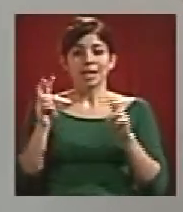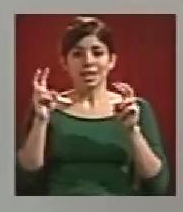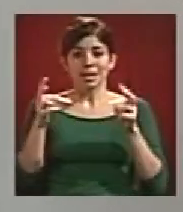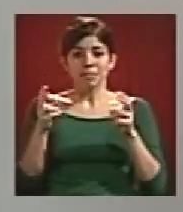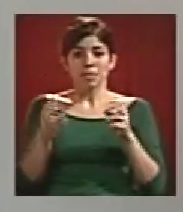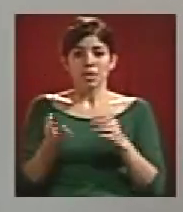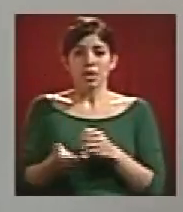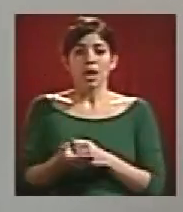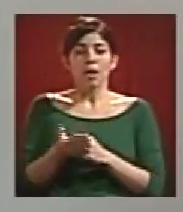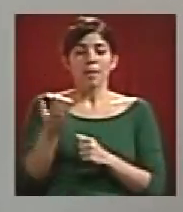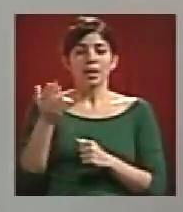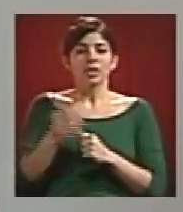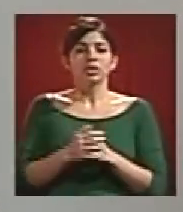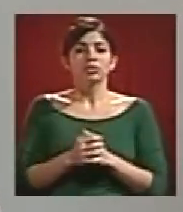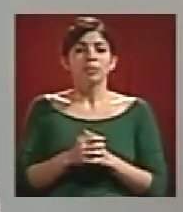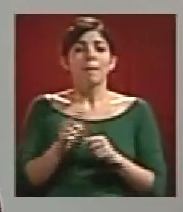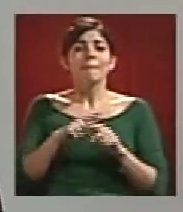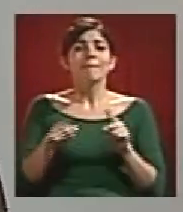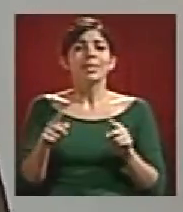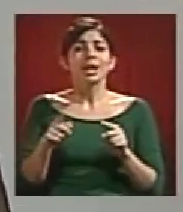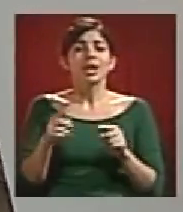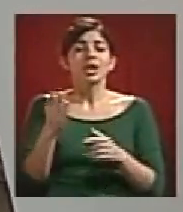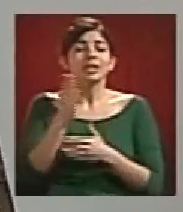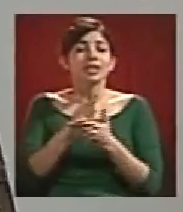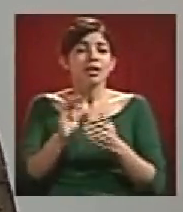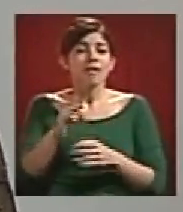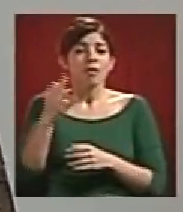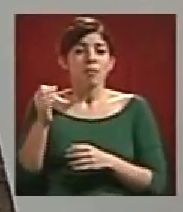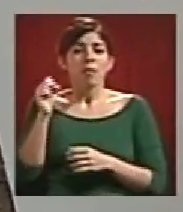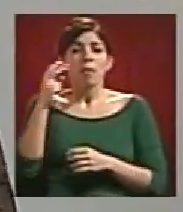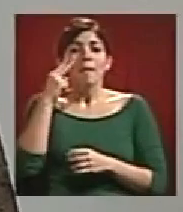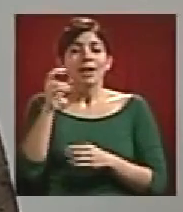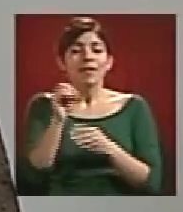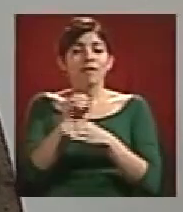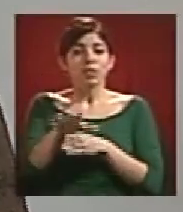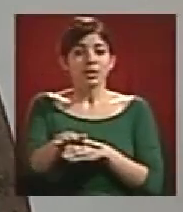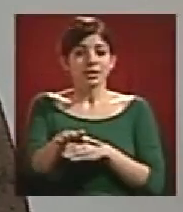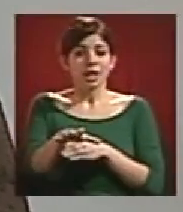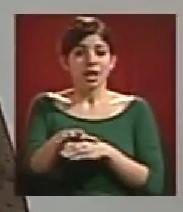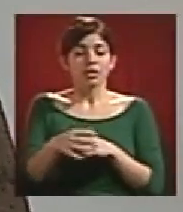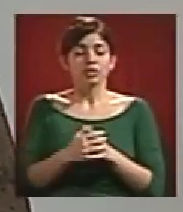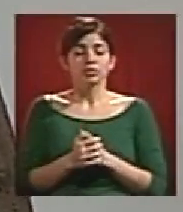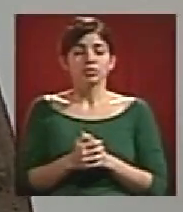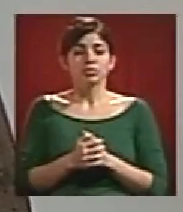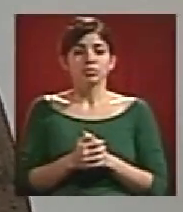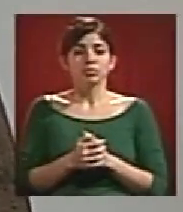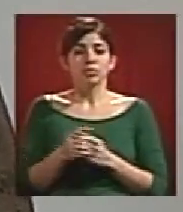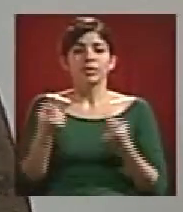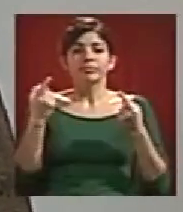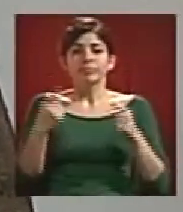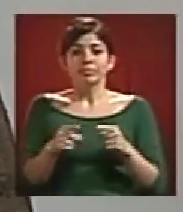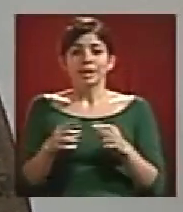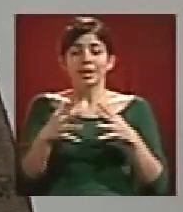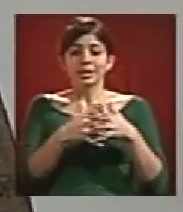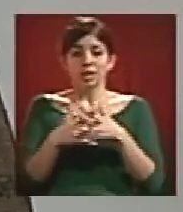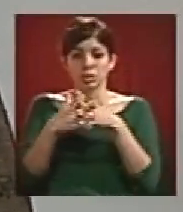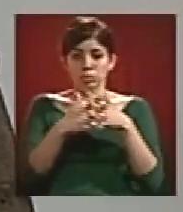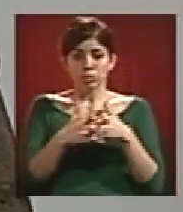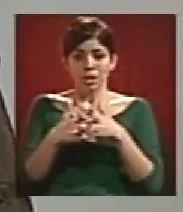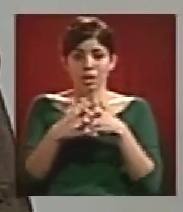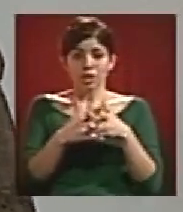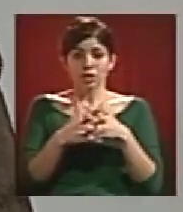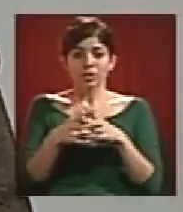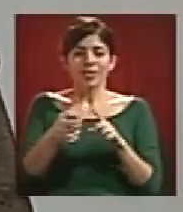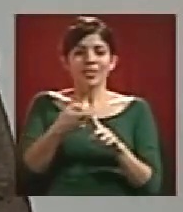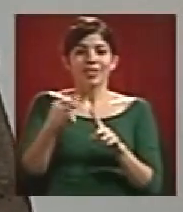activos contaminados, pero en cierta manera nos podemos ver influenciados por lo que está sucediendo en Estados Unidos,